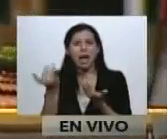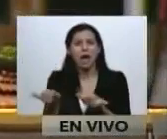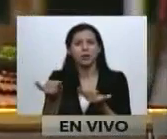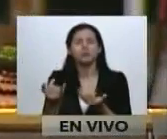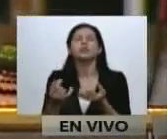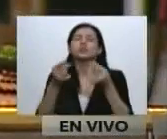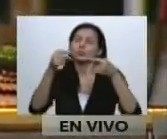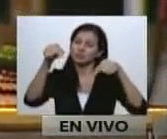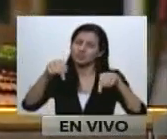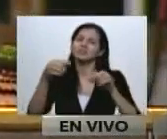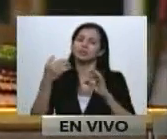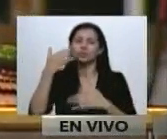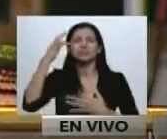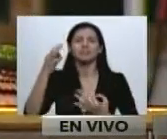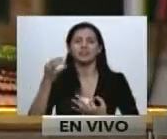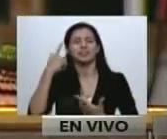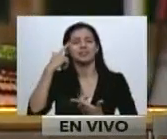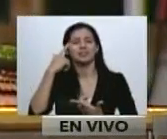me comprendes.